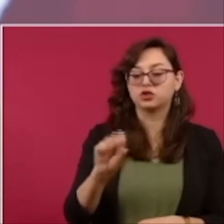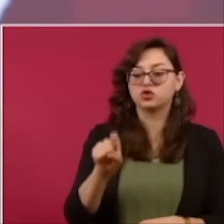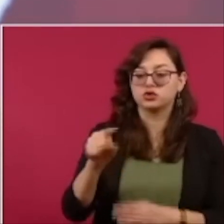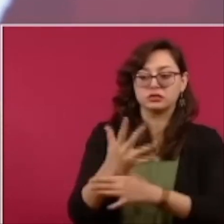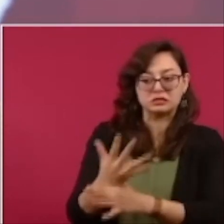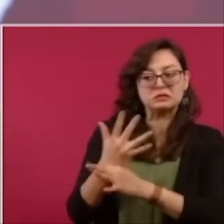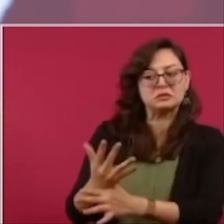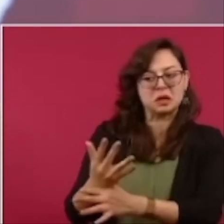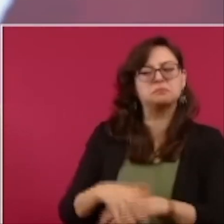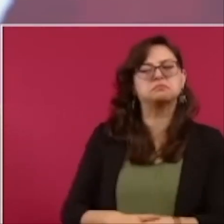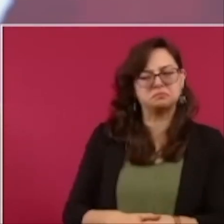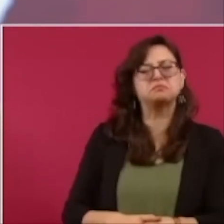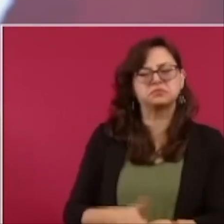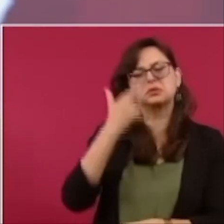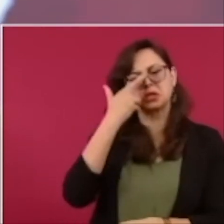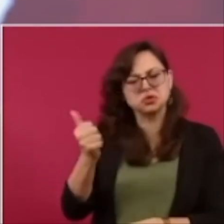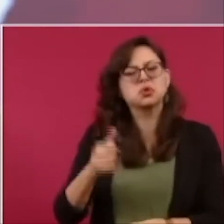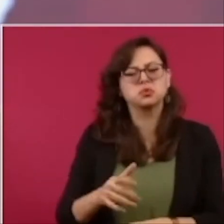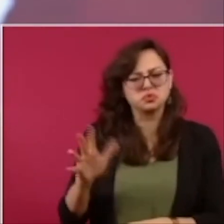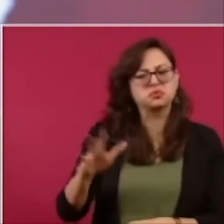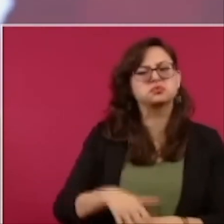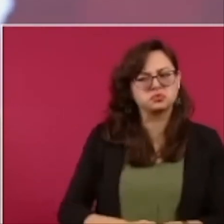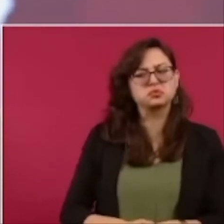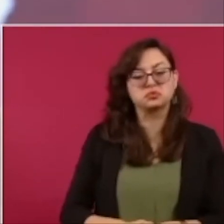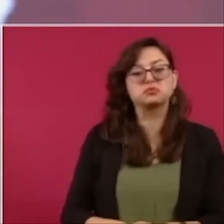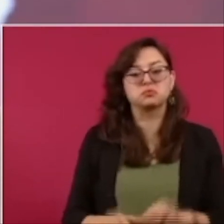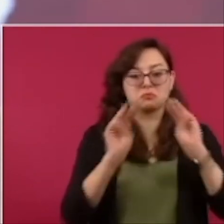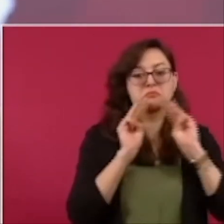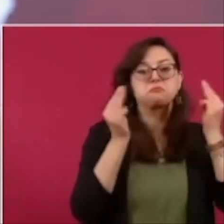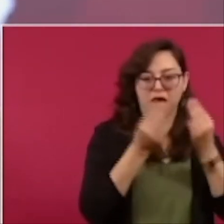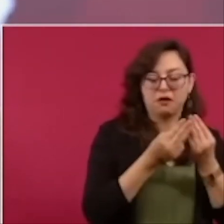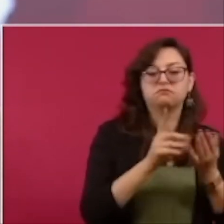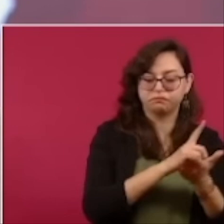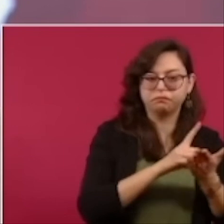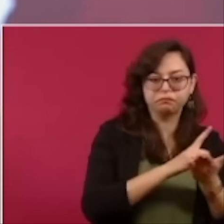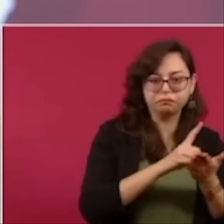porque es delincuencia organizada y también delincuencia de cuello blanco.